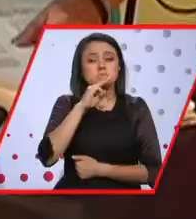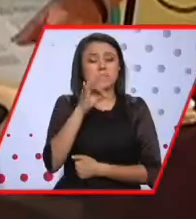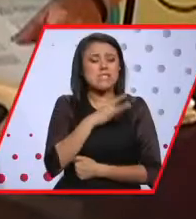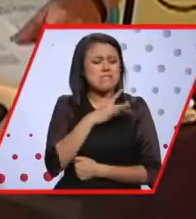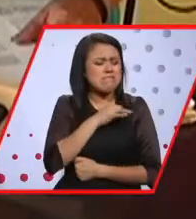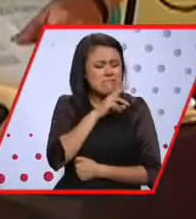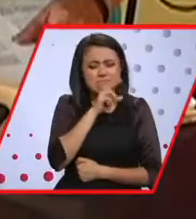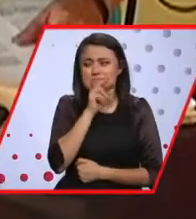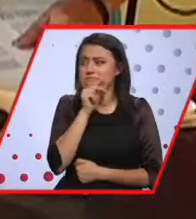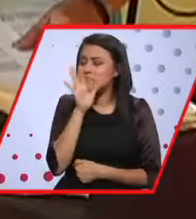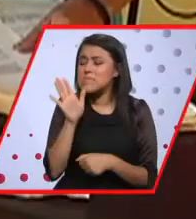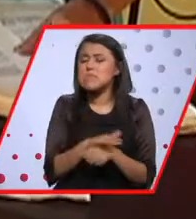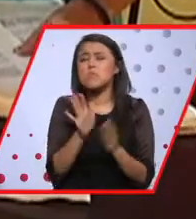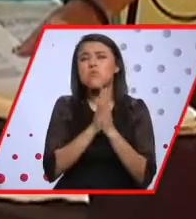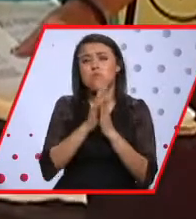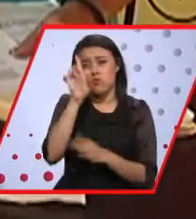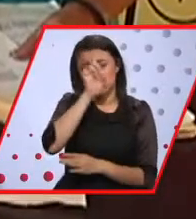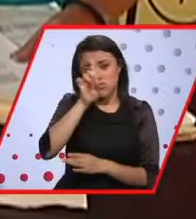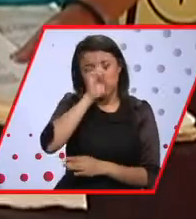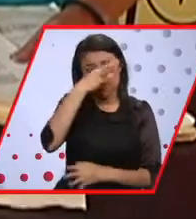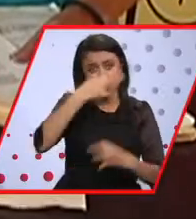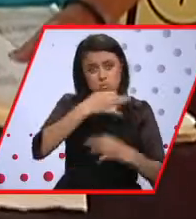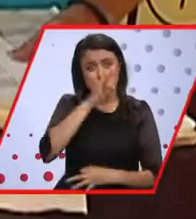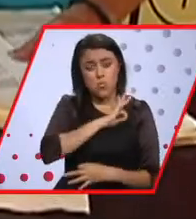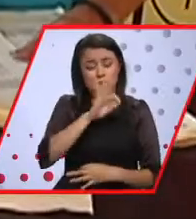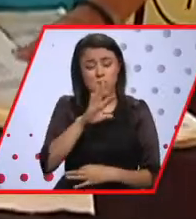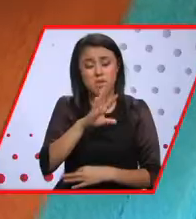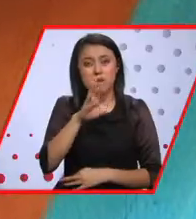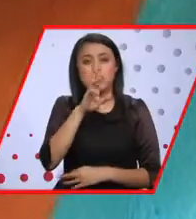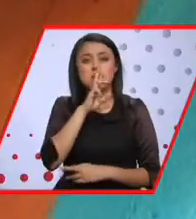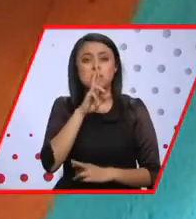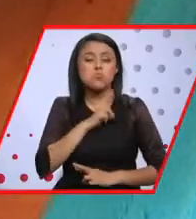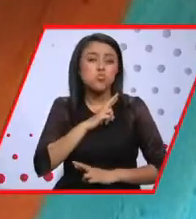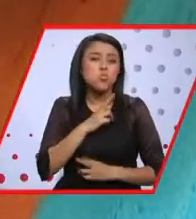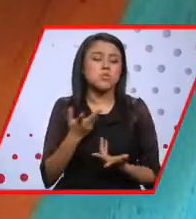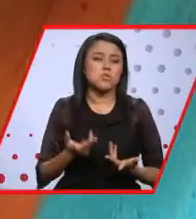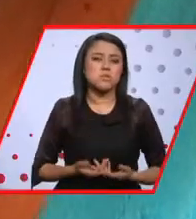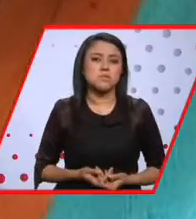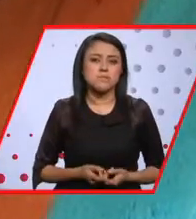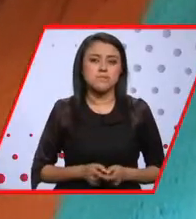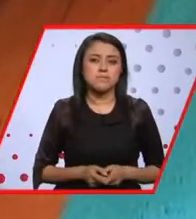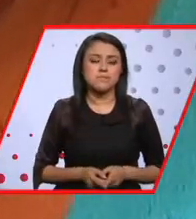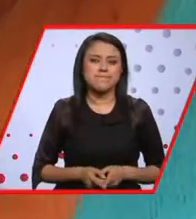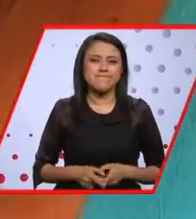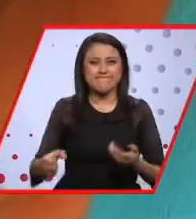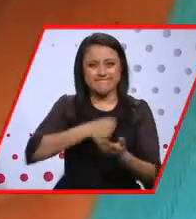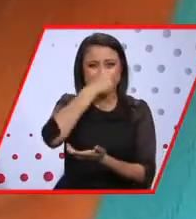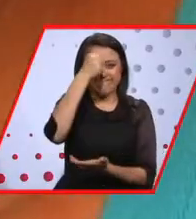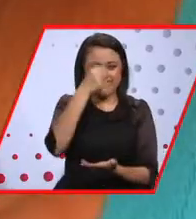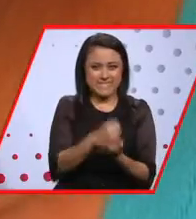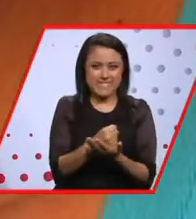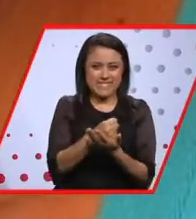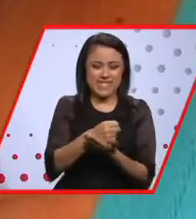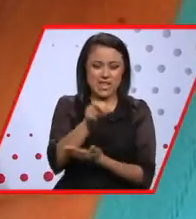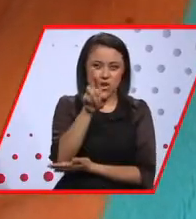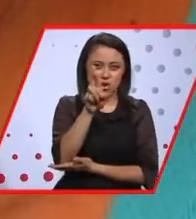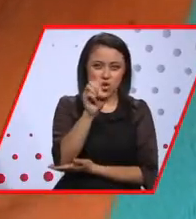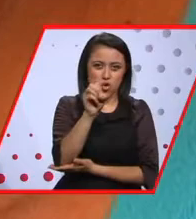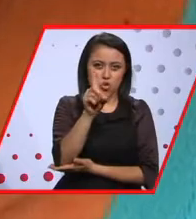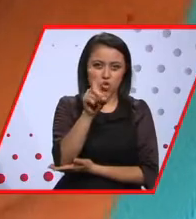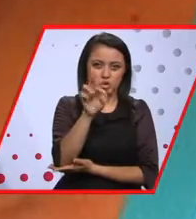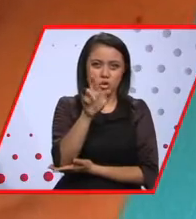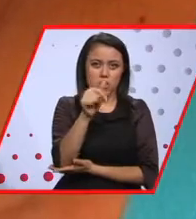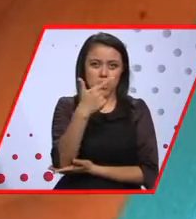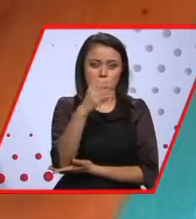desesperada necesita asesoría jurídica para resolver esta situación. Para Acusé, Rodrigo